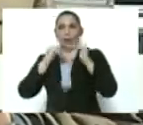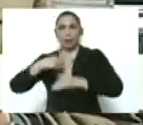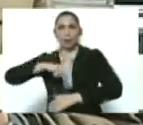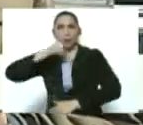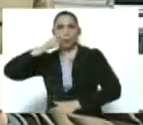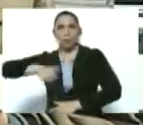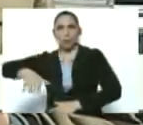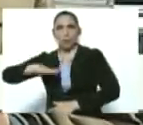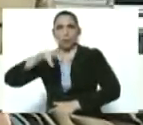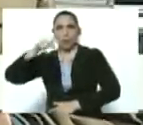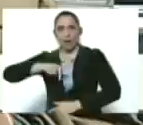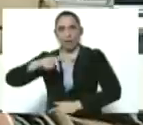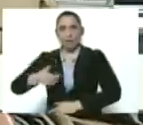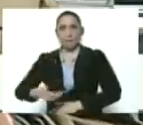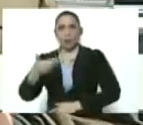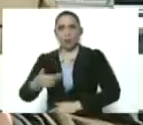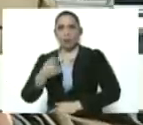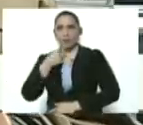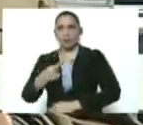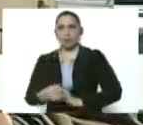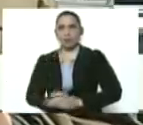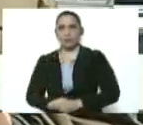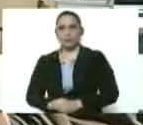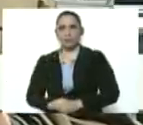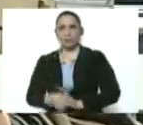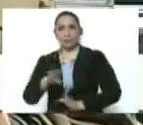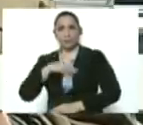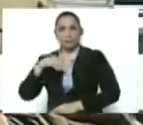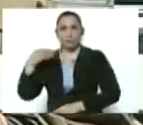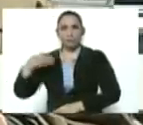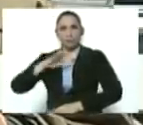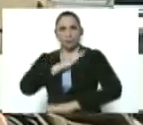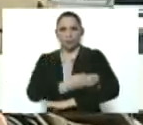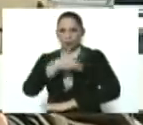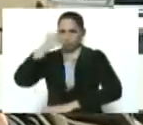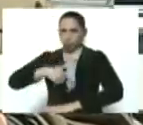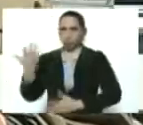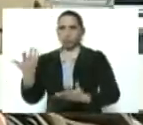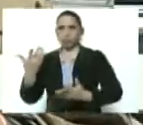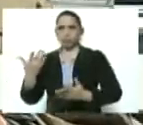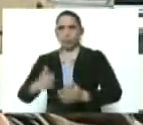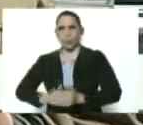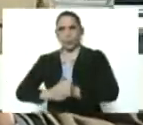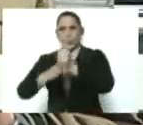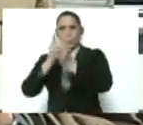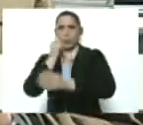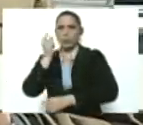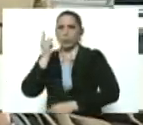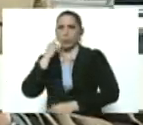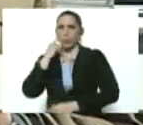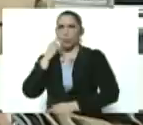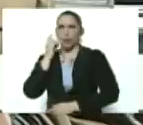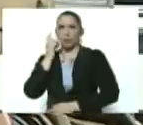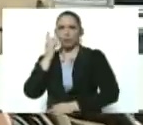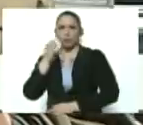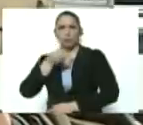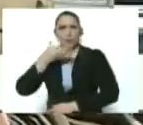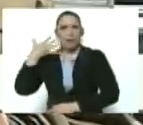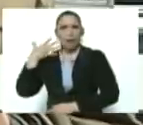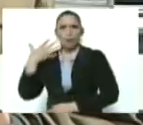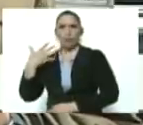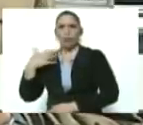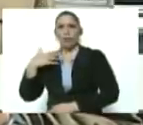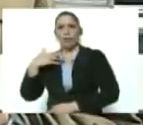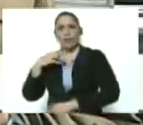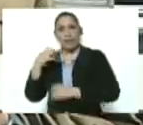pueblo aquí es importante resaltar el espíritu el coraje y la valentía de estos héroes heroínas de azul de blanco de naranja